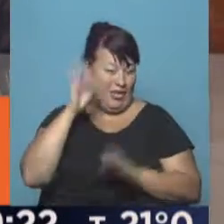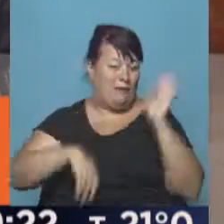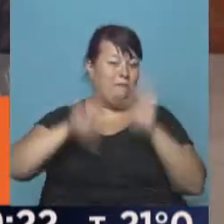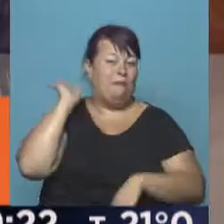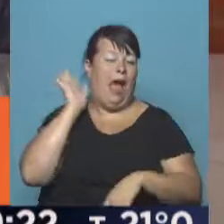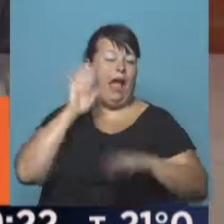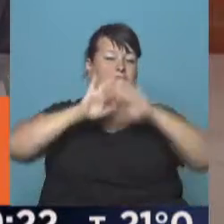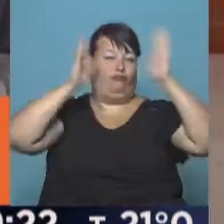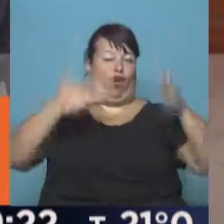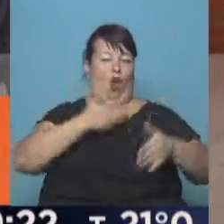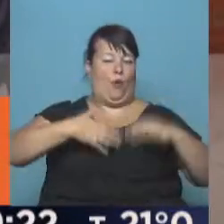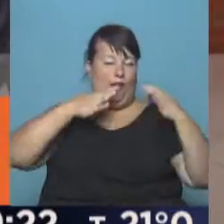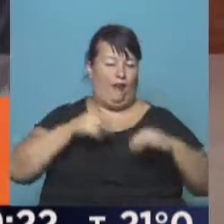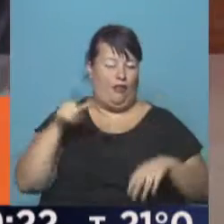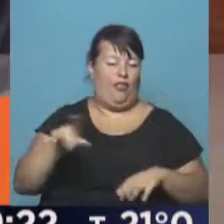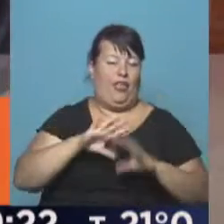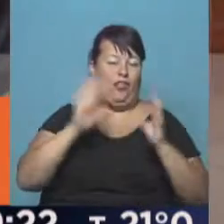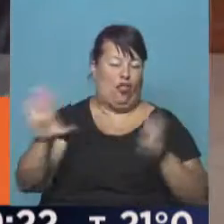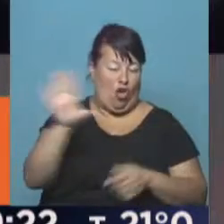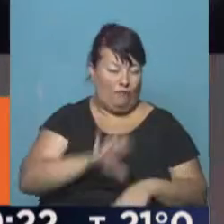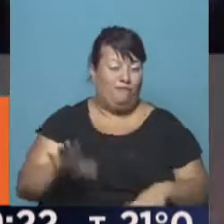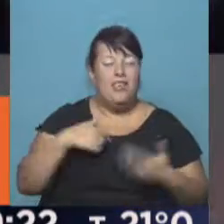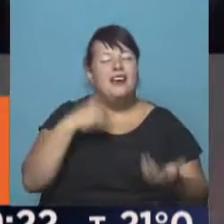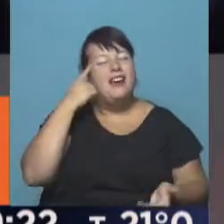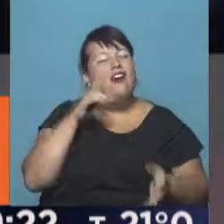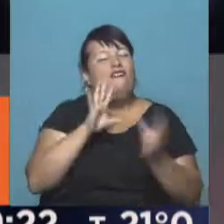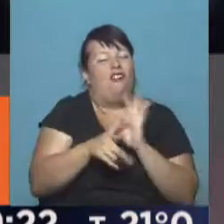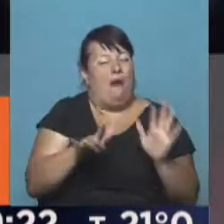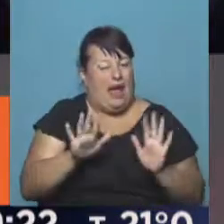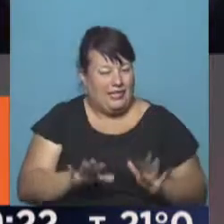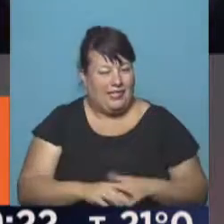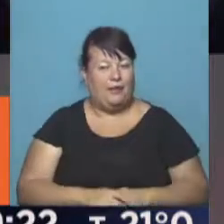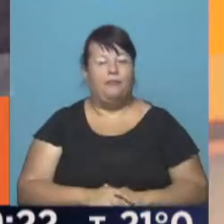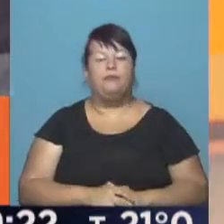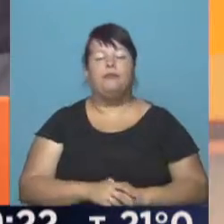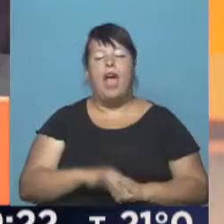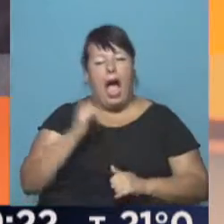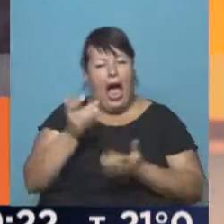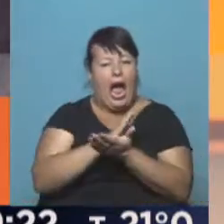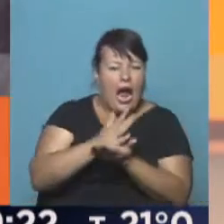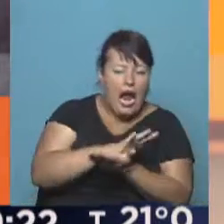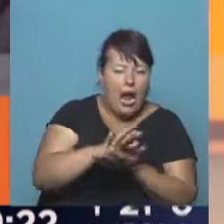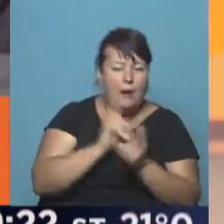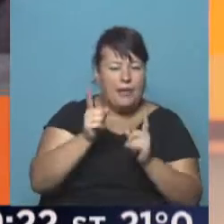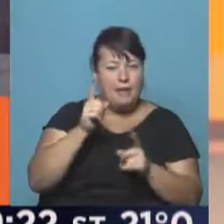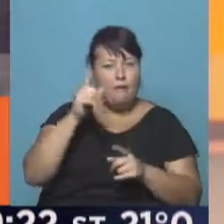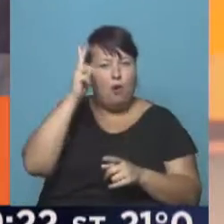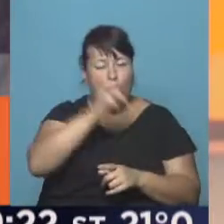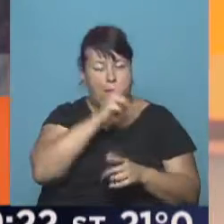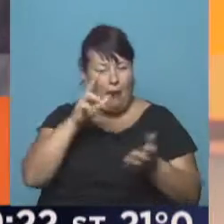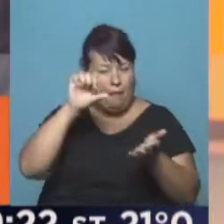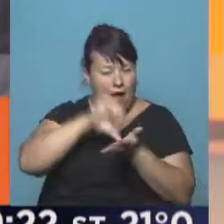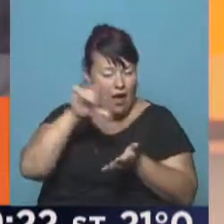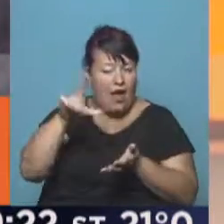más institucionalizado de todo el continente. Entonces yo lo veo por ese lado. Hay mediaciones que hace el propio Vaticano,